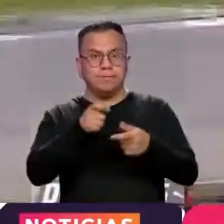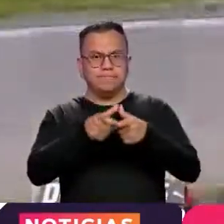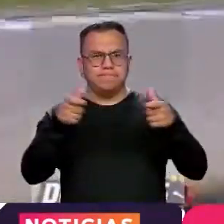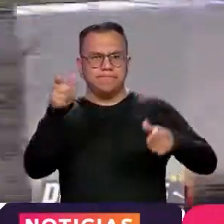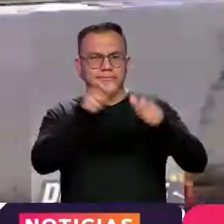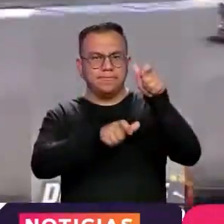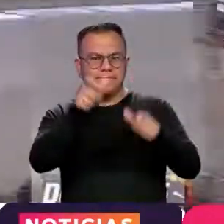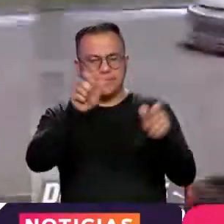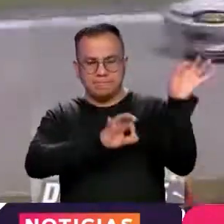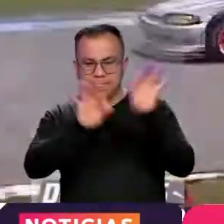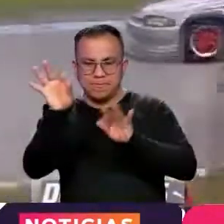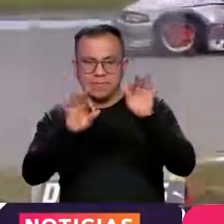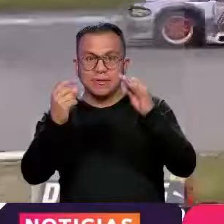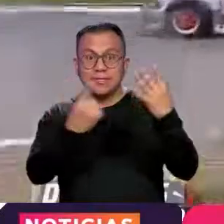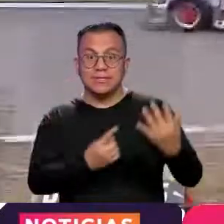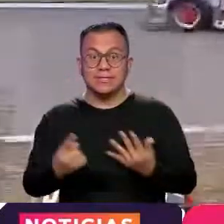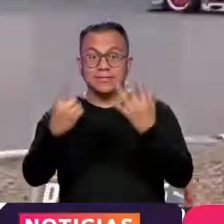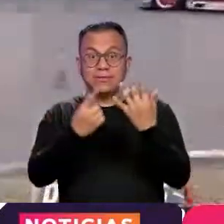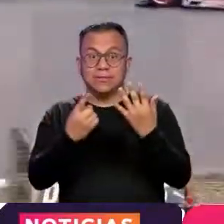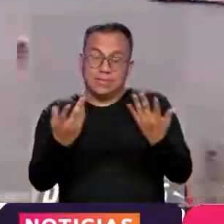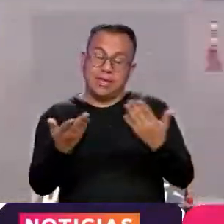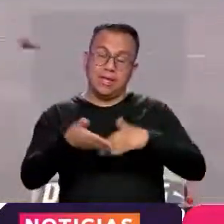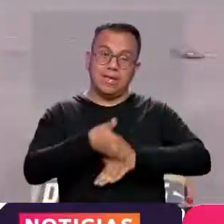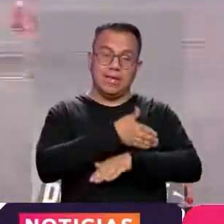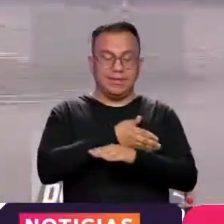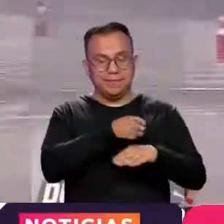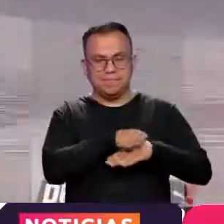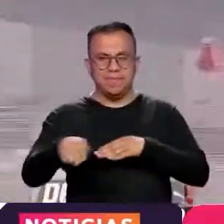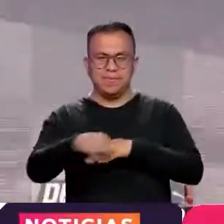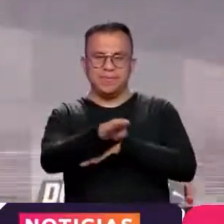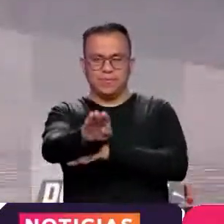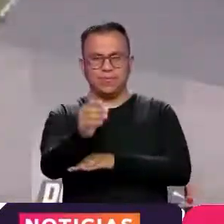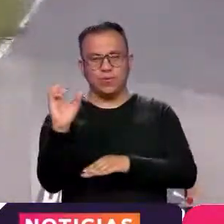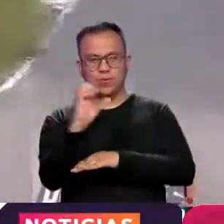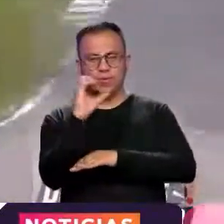tripulaciones preparen las 6 horas de Bogotá, la carrera clásica del automovilismo colombiano.